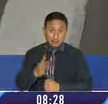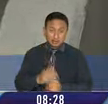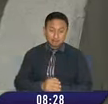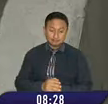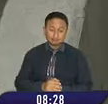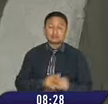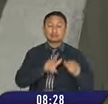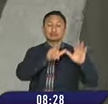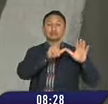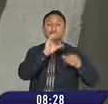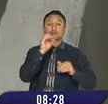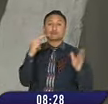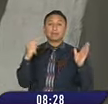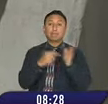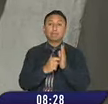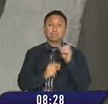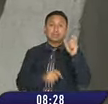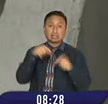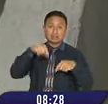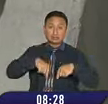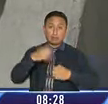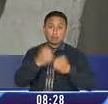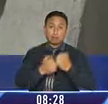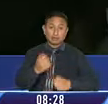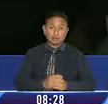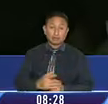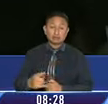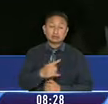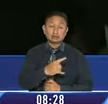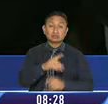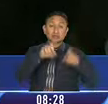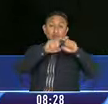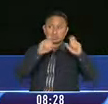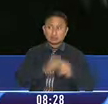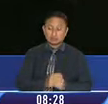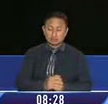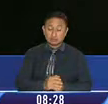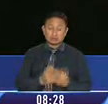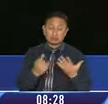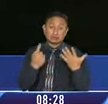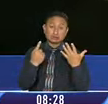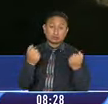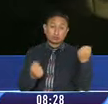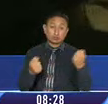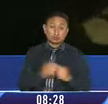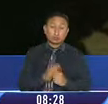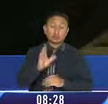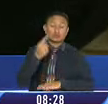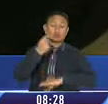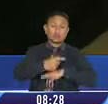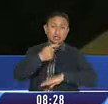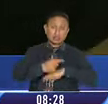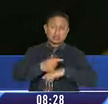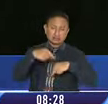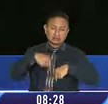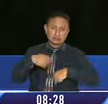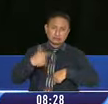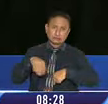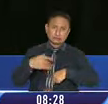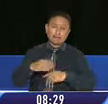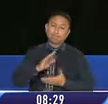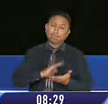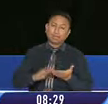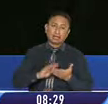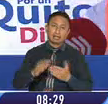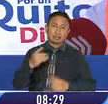de 80.000 habitantes los perjudicados y la empresa solo cuenta con 6 tanqueros. El gerente admitió que sobrepasó la capacidad y